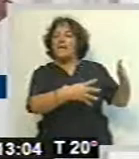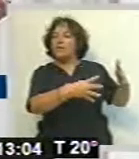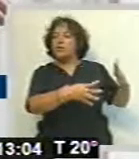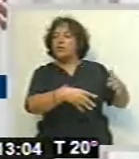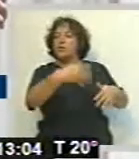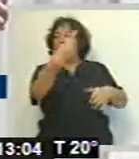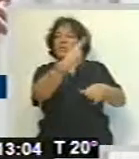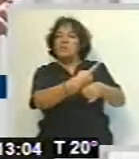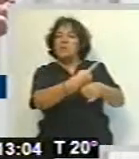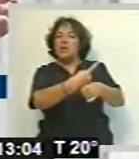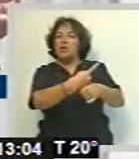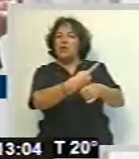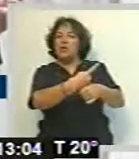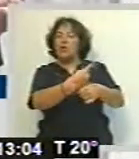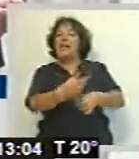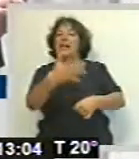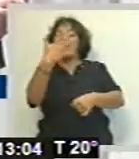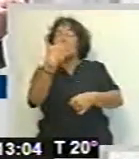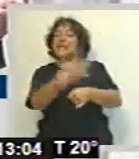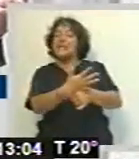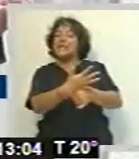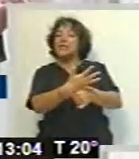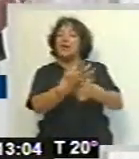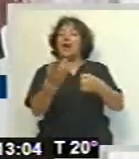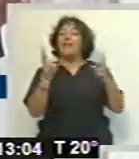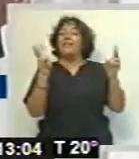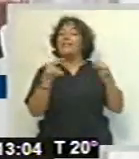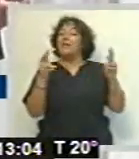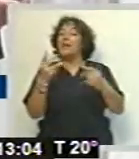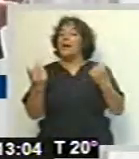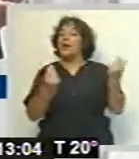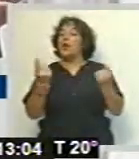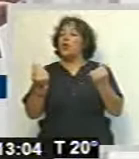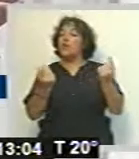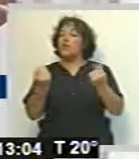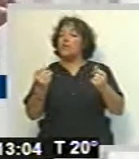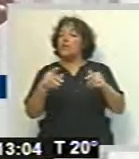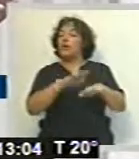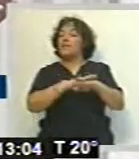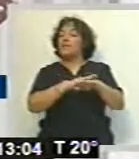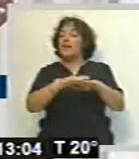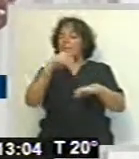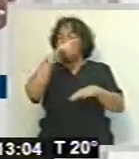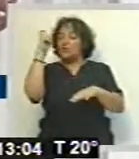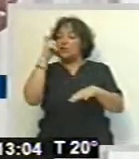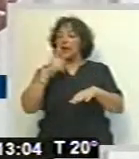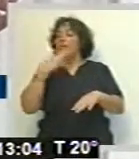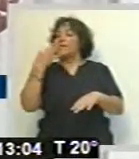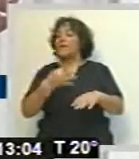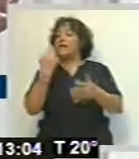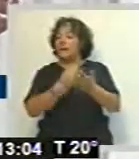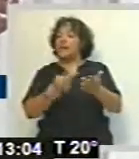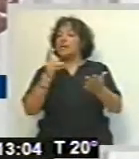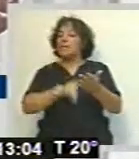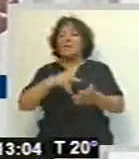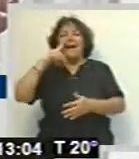y el quinto quintil, en términos socioeconómicos, a nivel nacional, y por cierto se repite con mayor